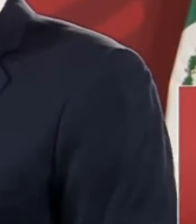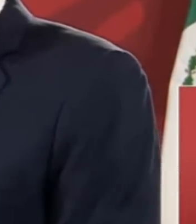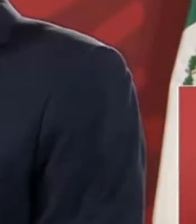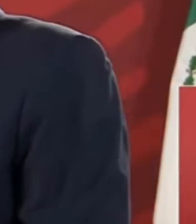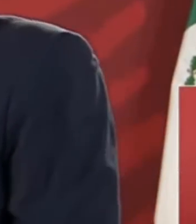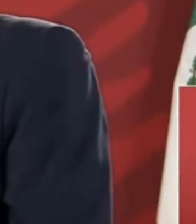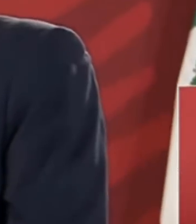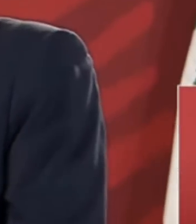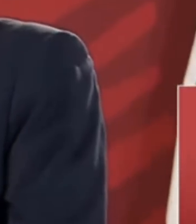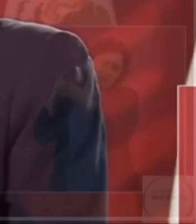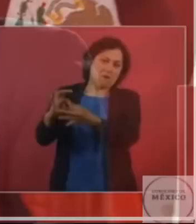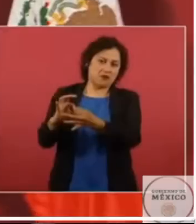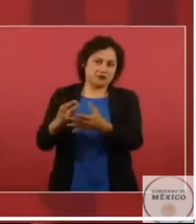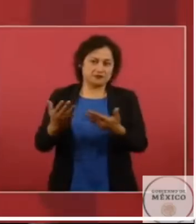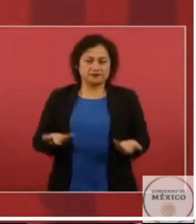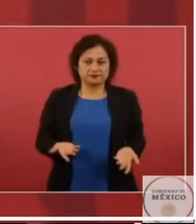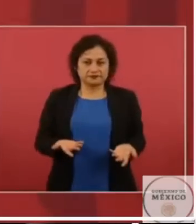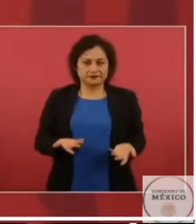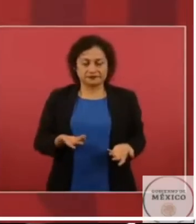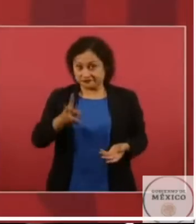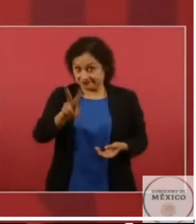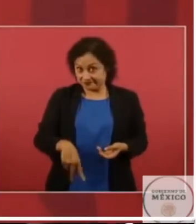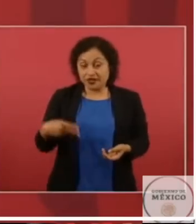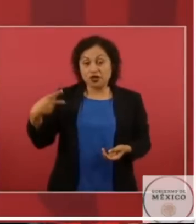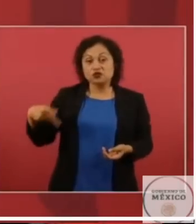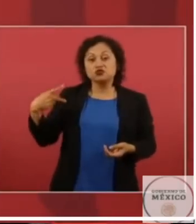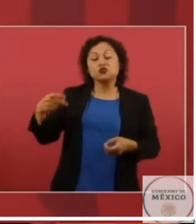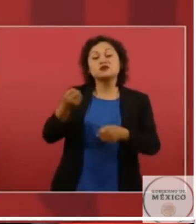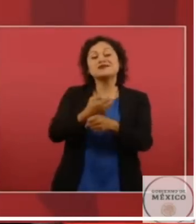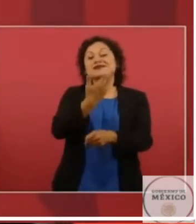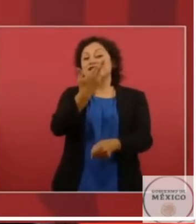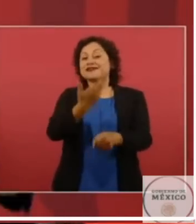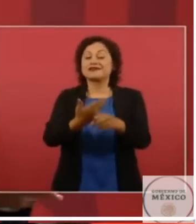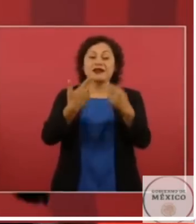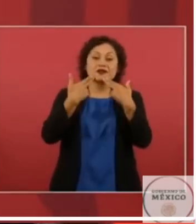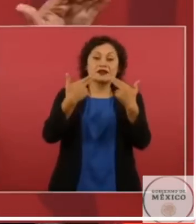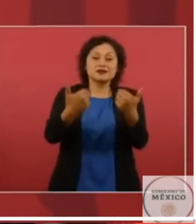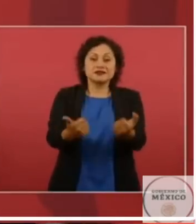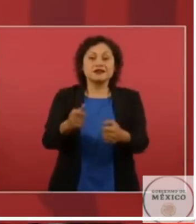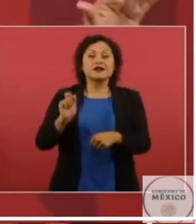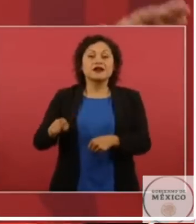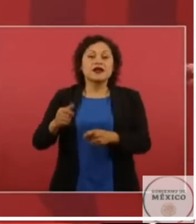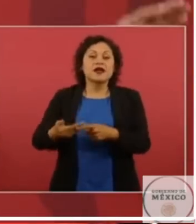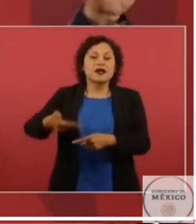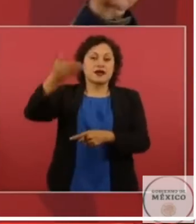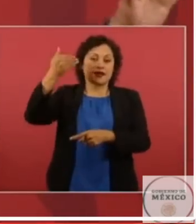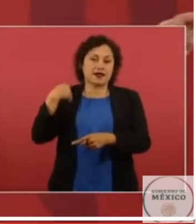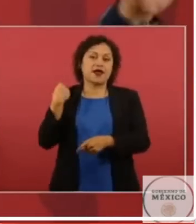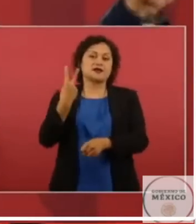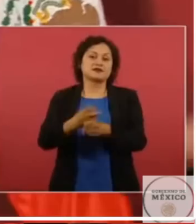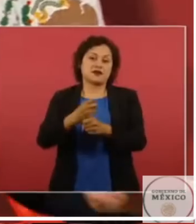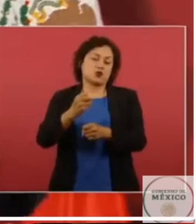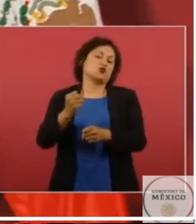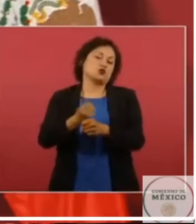al grado que su secretario de Hacienda había estado de subsecretario de Hacienda